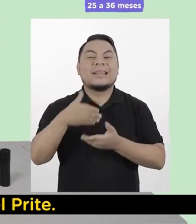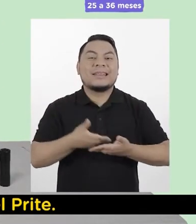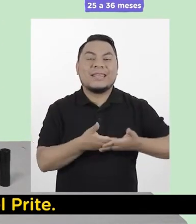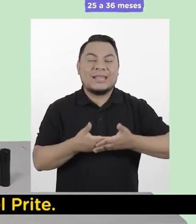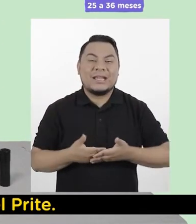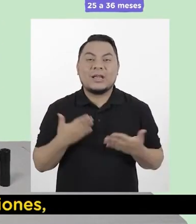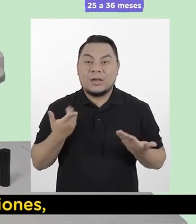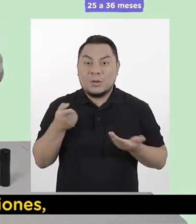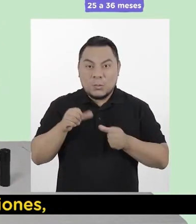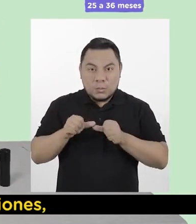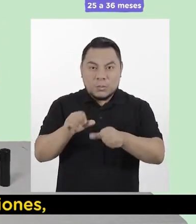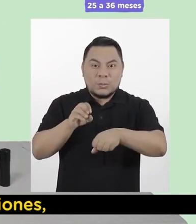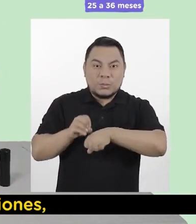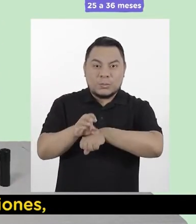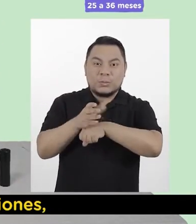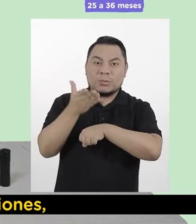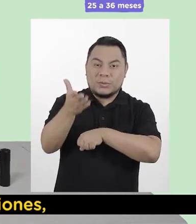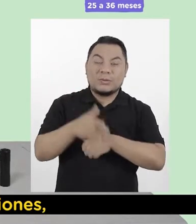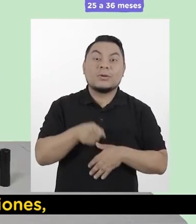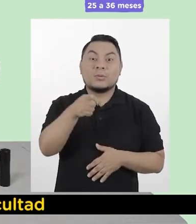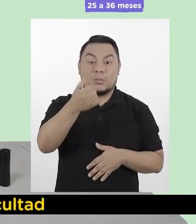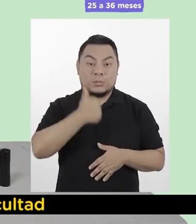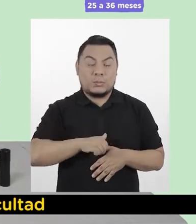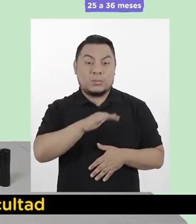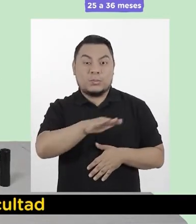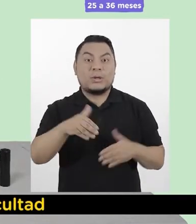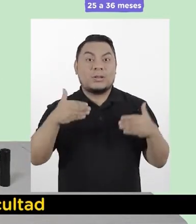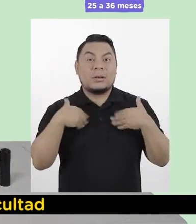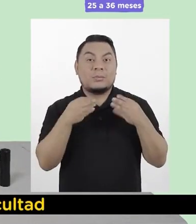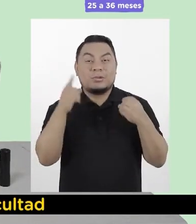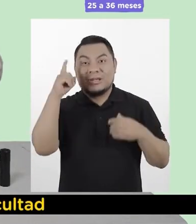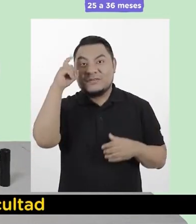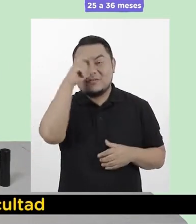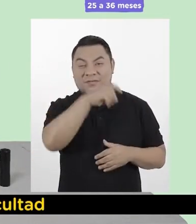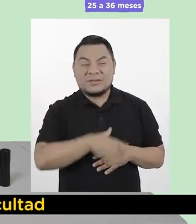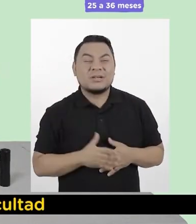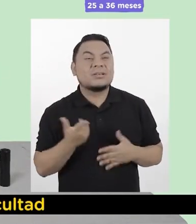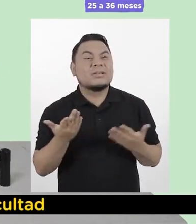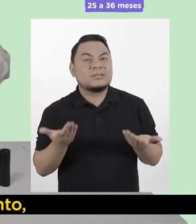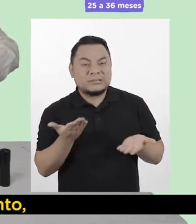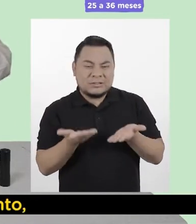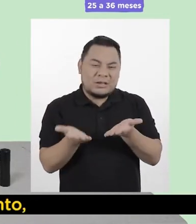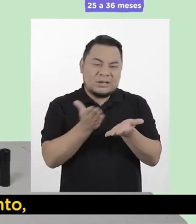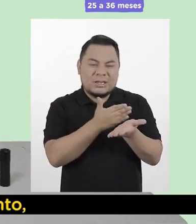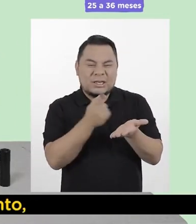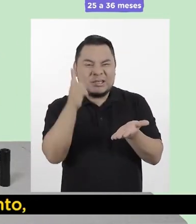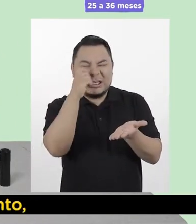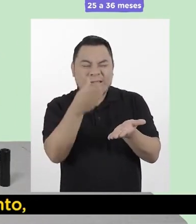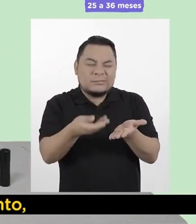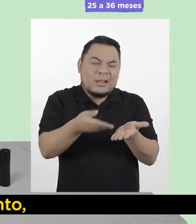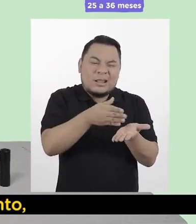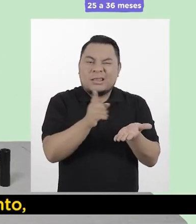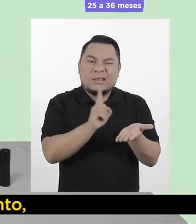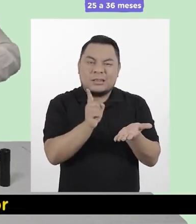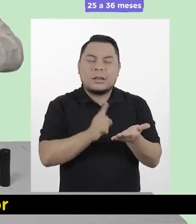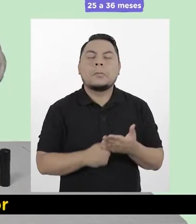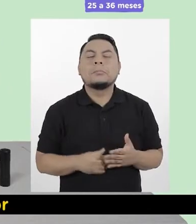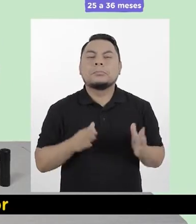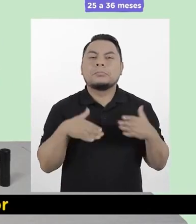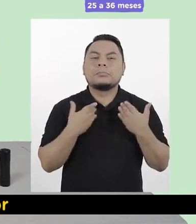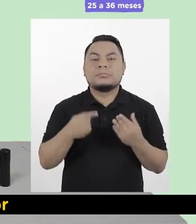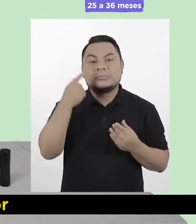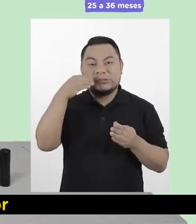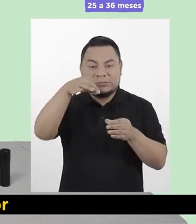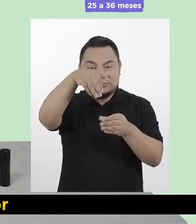PRITE. Continuando con las recomendaciones, si su niño o niña tiene mucha dificultad para pasar las páginas del cuento,